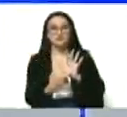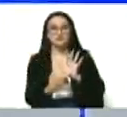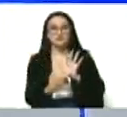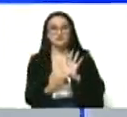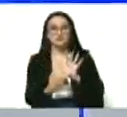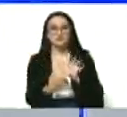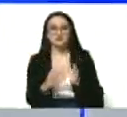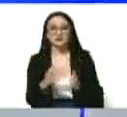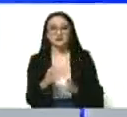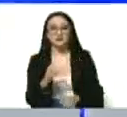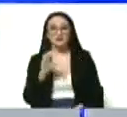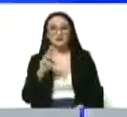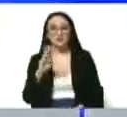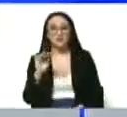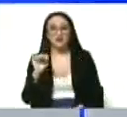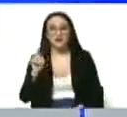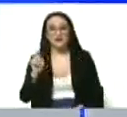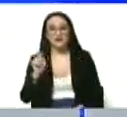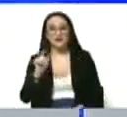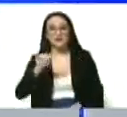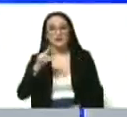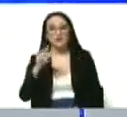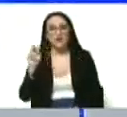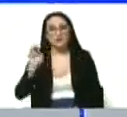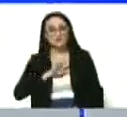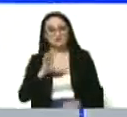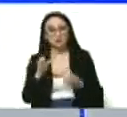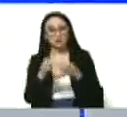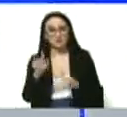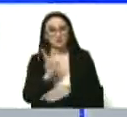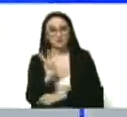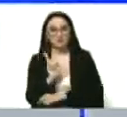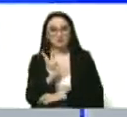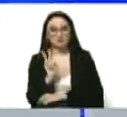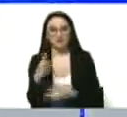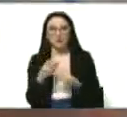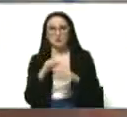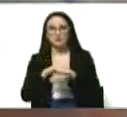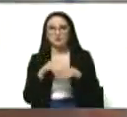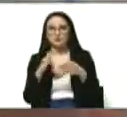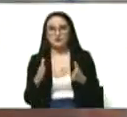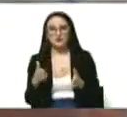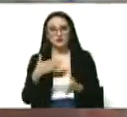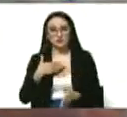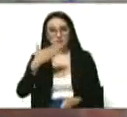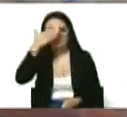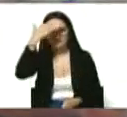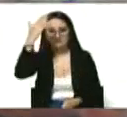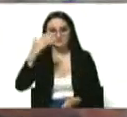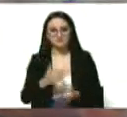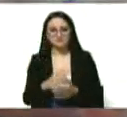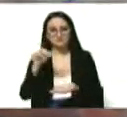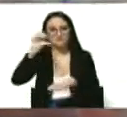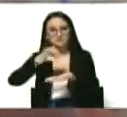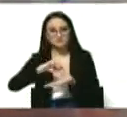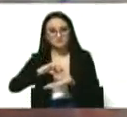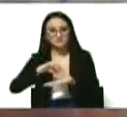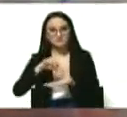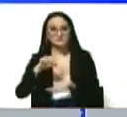de Kuwait, Juan Pablo Pérez Alfonso de Venezuela, quienes junto a los ministros de Arabia Saudita, Irán e